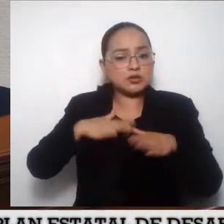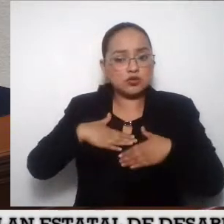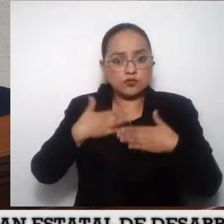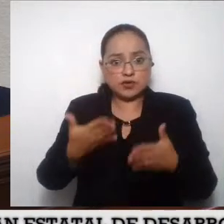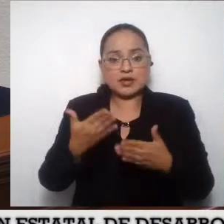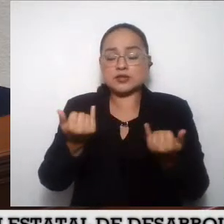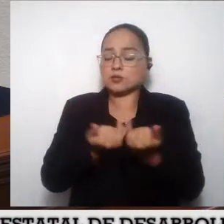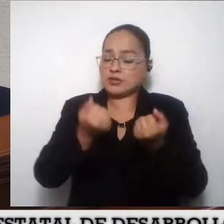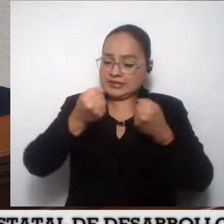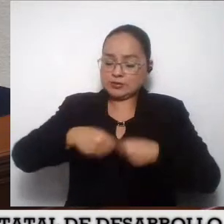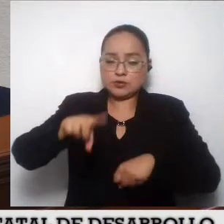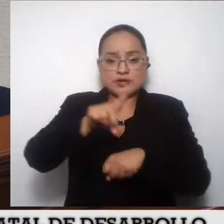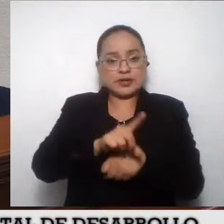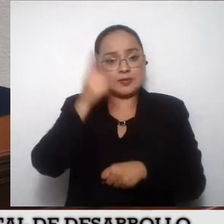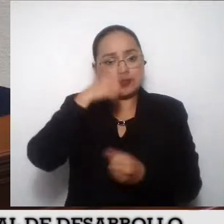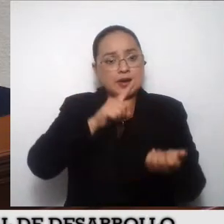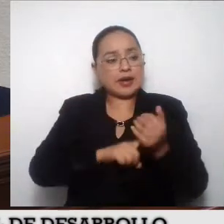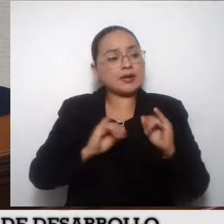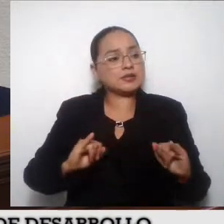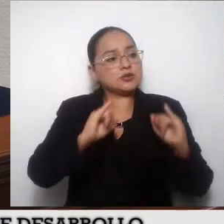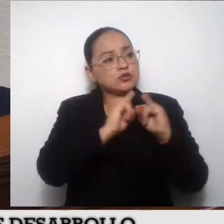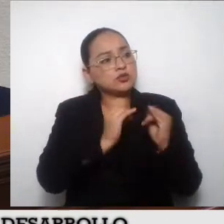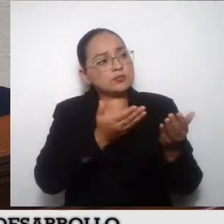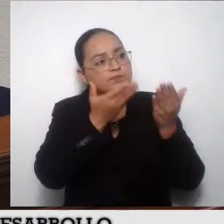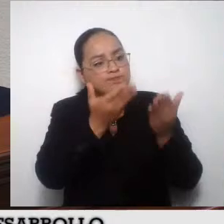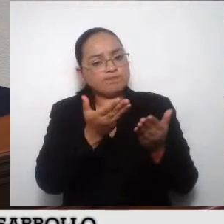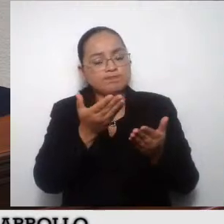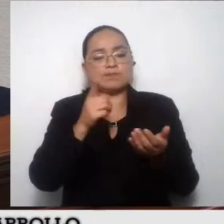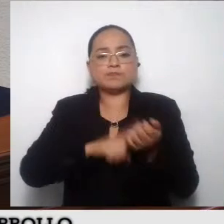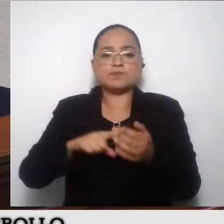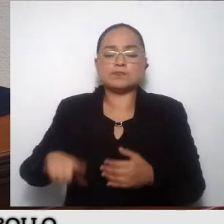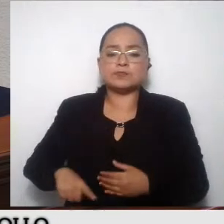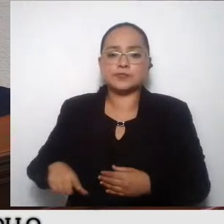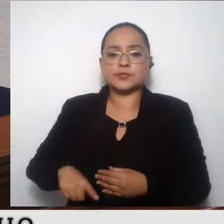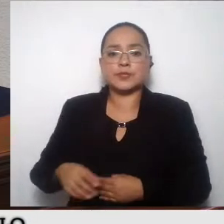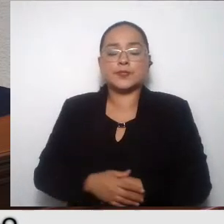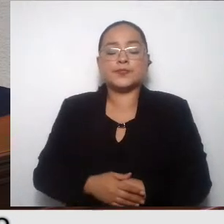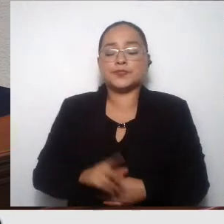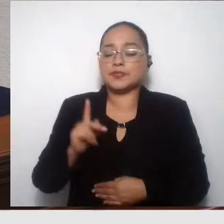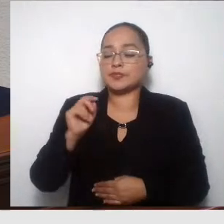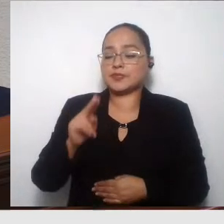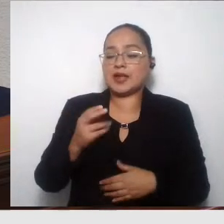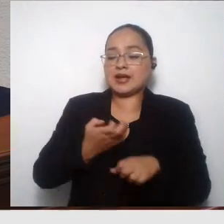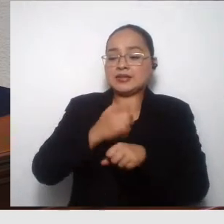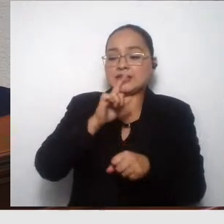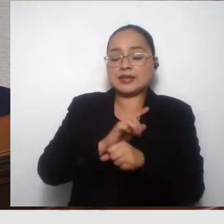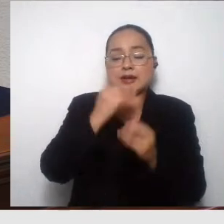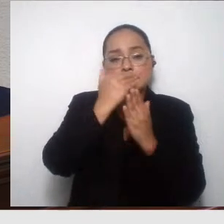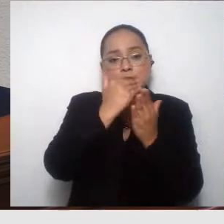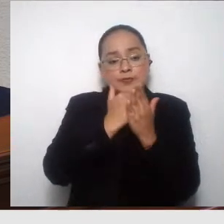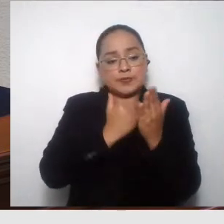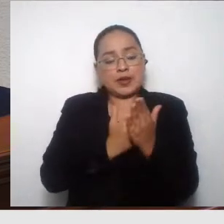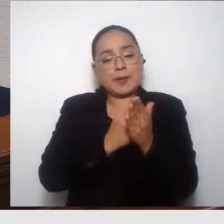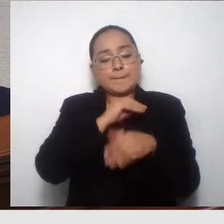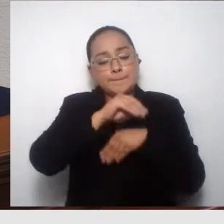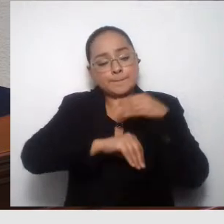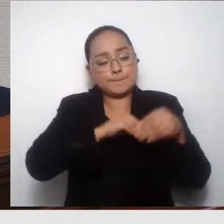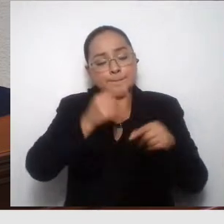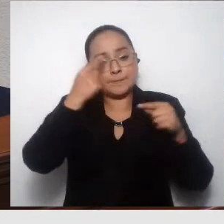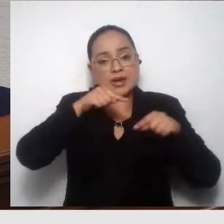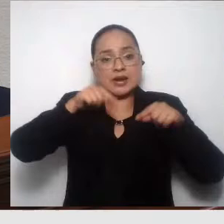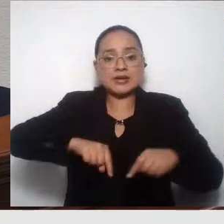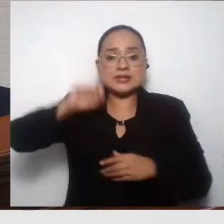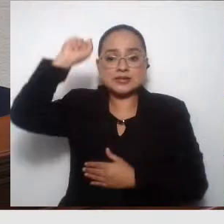seguridad en las instituciones de gobierno. El plan estatal está trazado para que en Sinaloa se proyecten